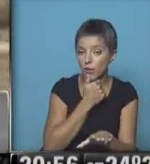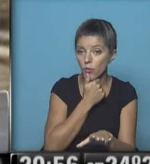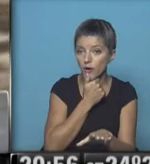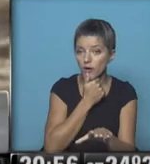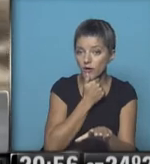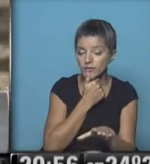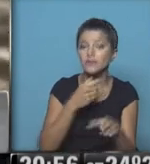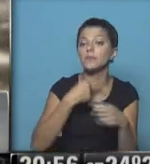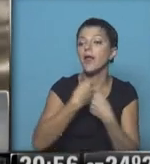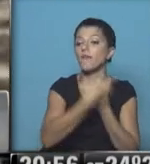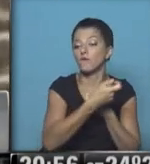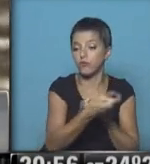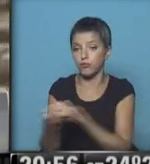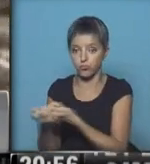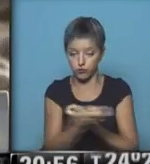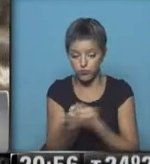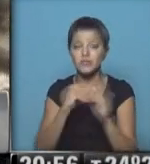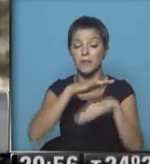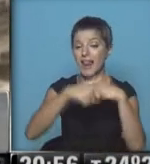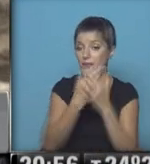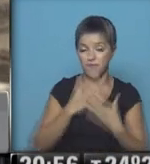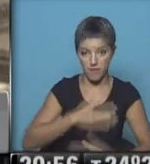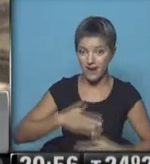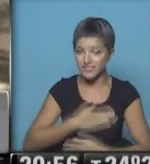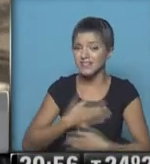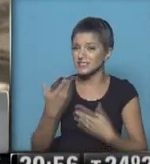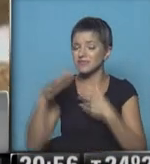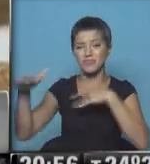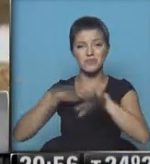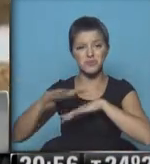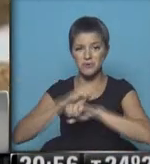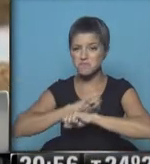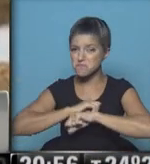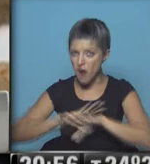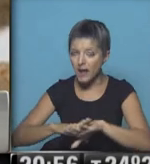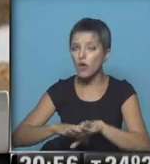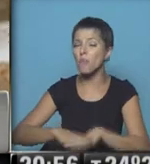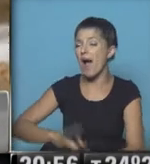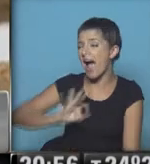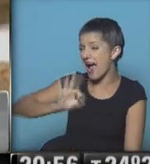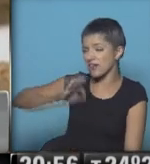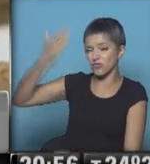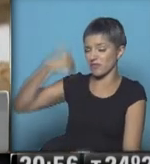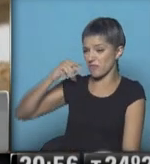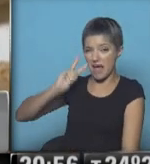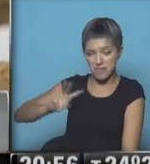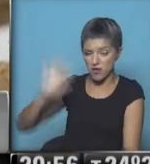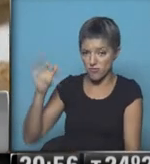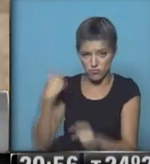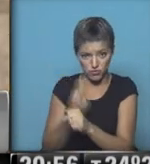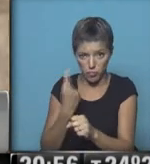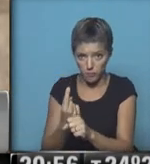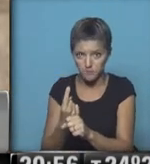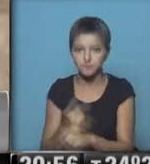el riego incluso para lavarse o sea una situación extrema como no se ve en décadas en el estado de california también